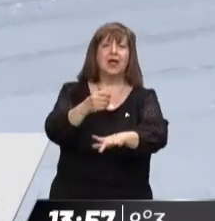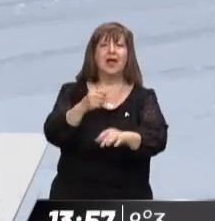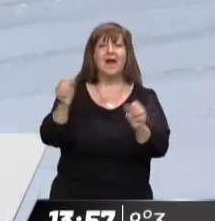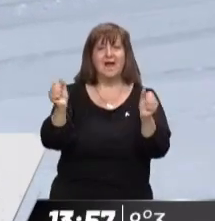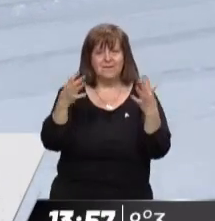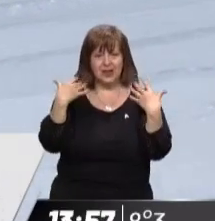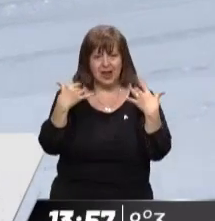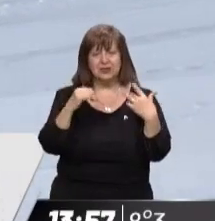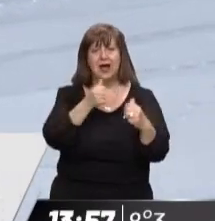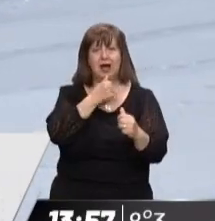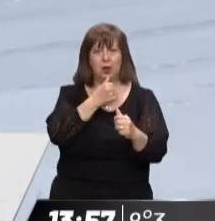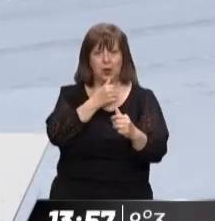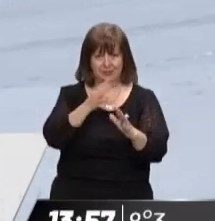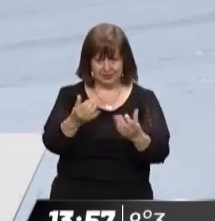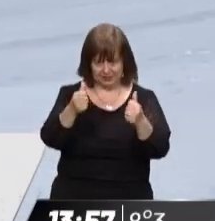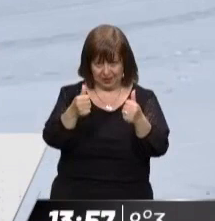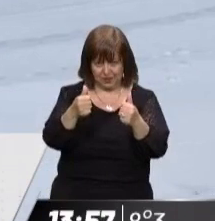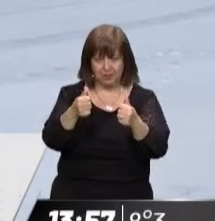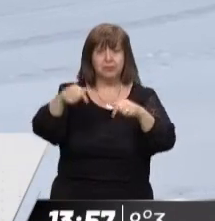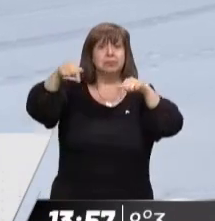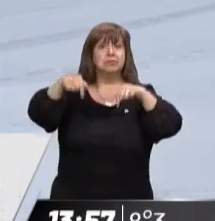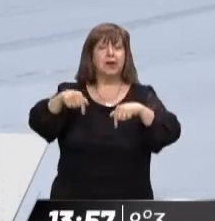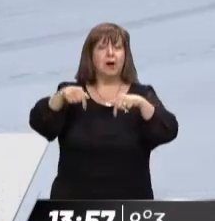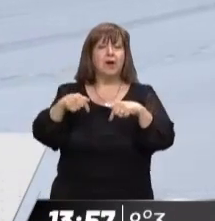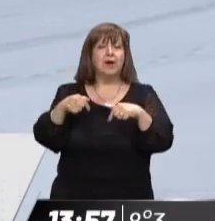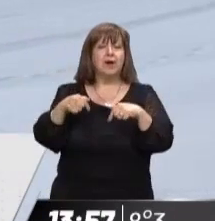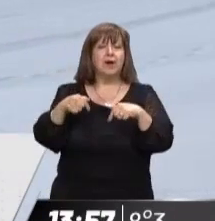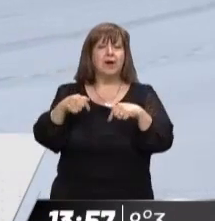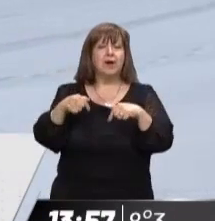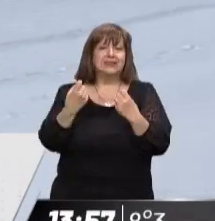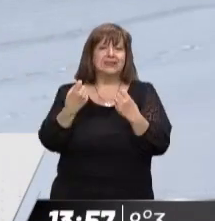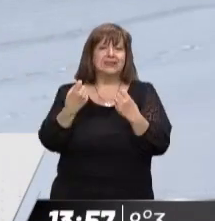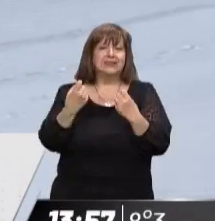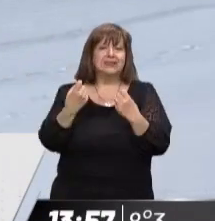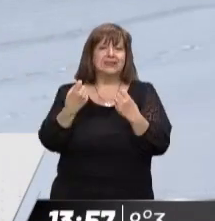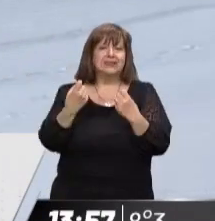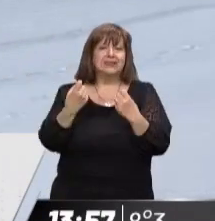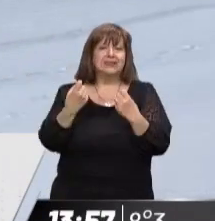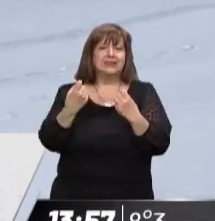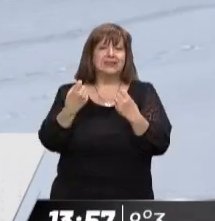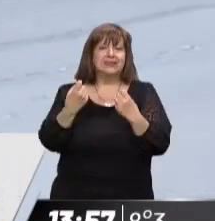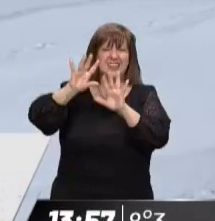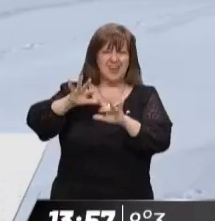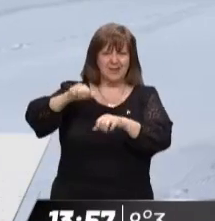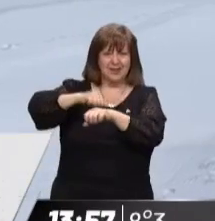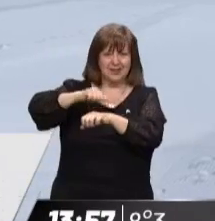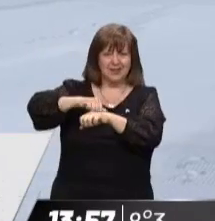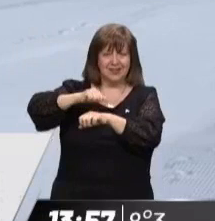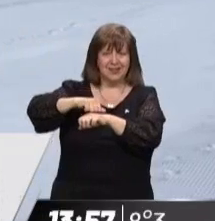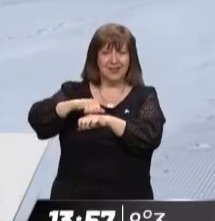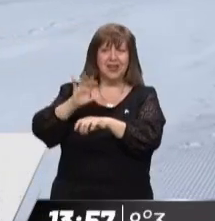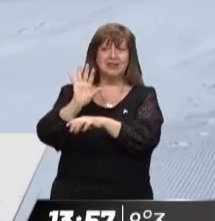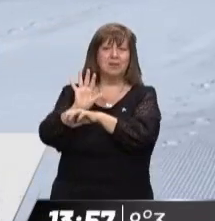esto tiene, el deshielo es mucho más lento, es más paulatino, y eso es lo que produce que la nieve sea